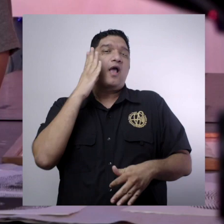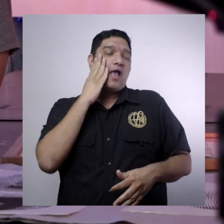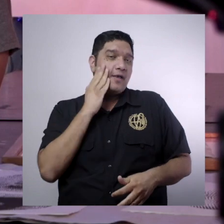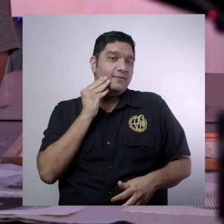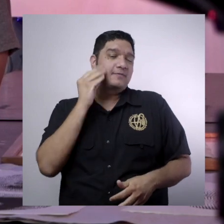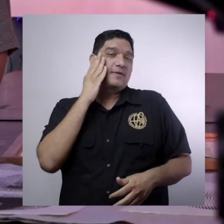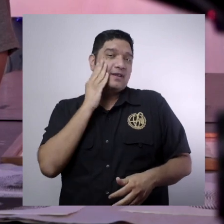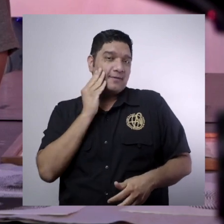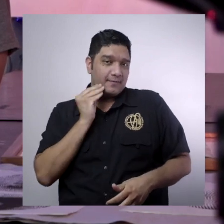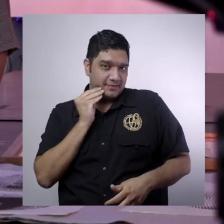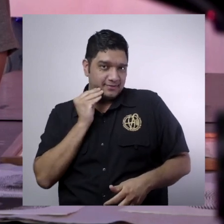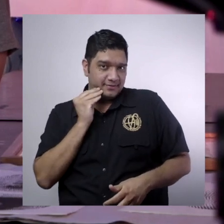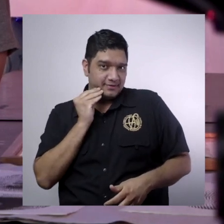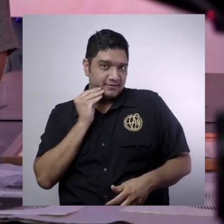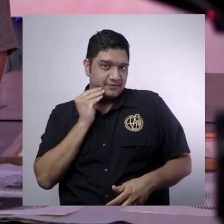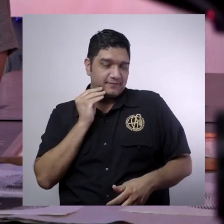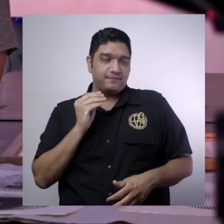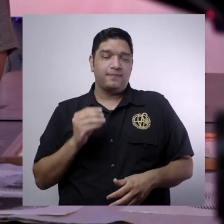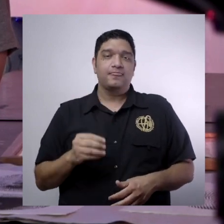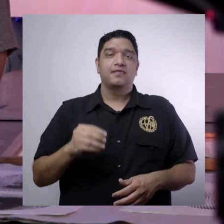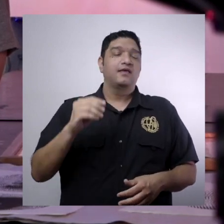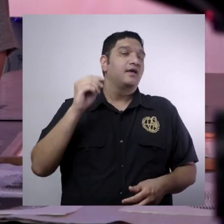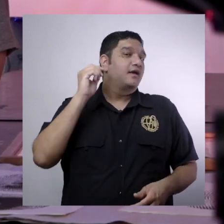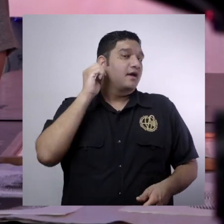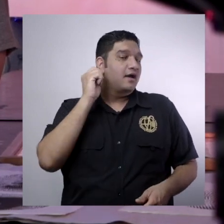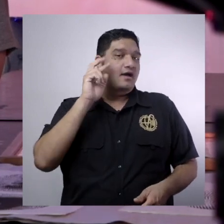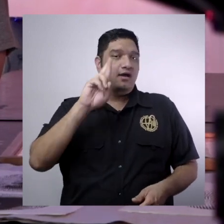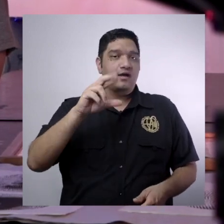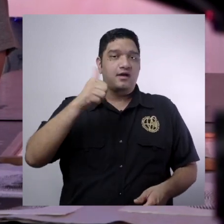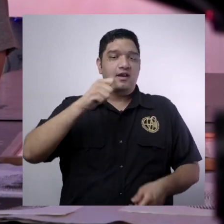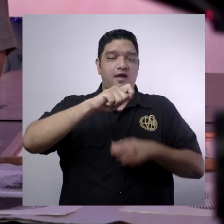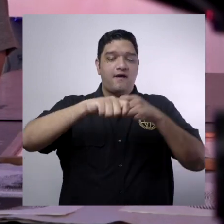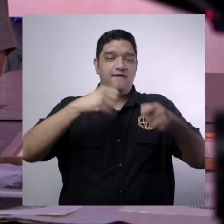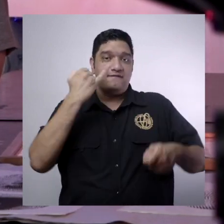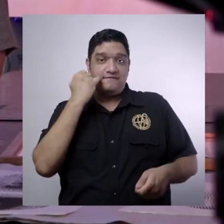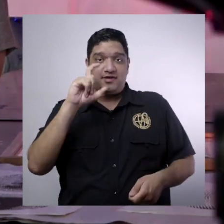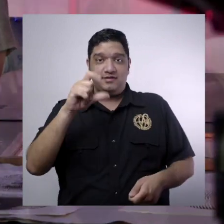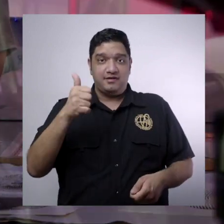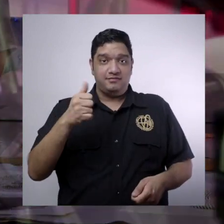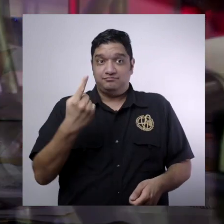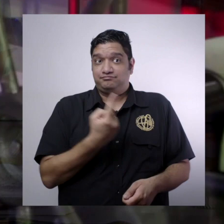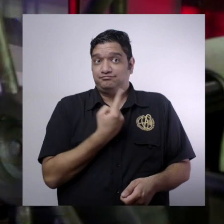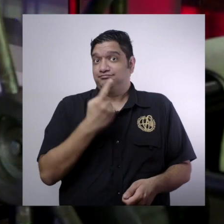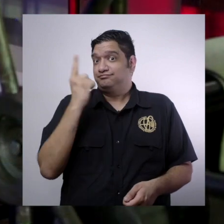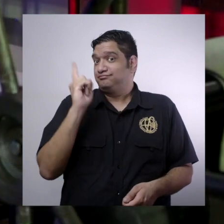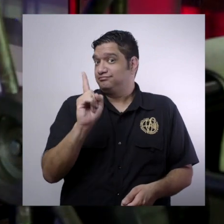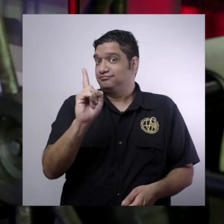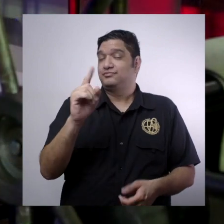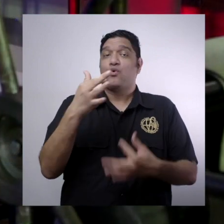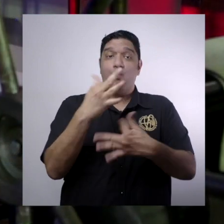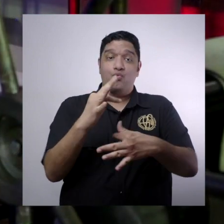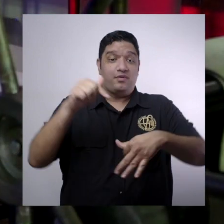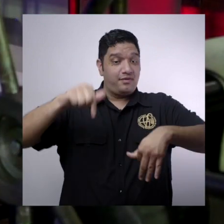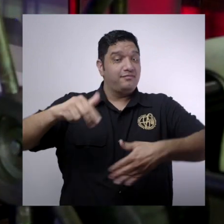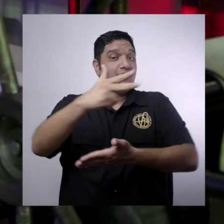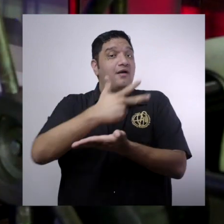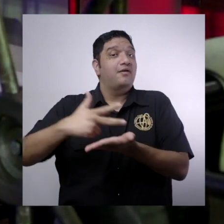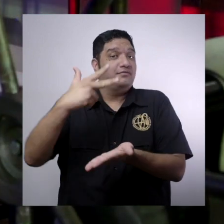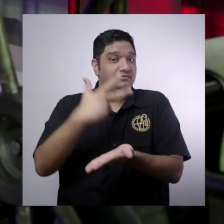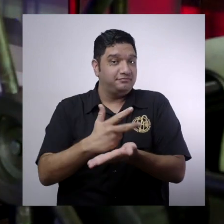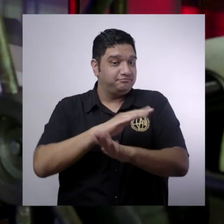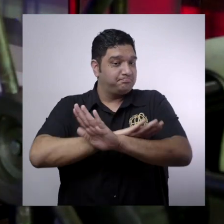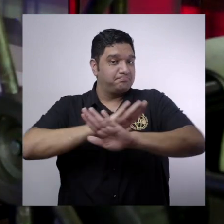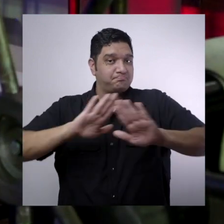plástica, de gráfica, que es el único taller en la ciudad de Guatemala que